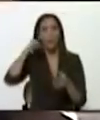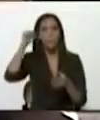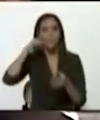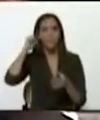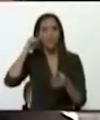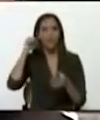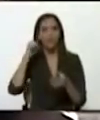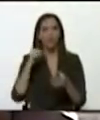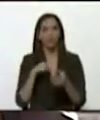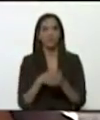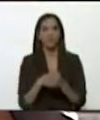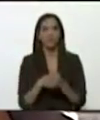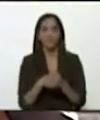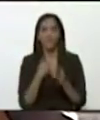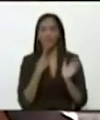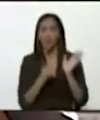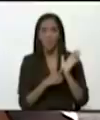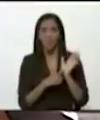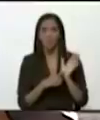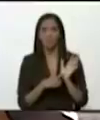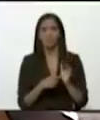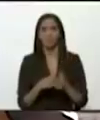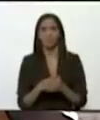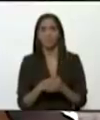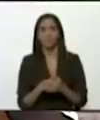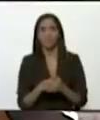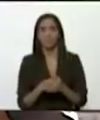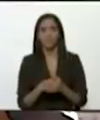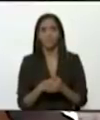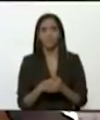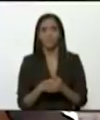de... Ese video hay que dejarlo completo.